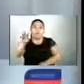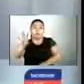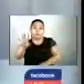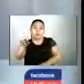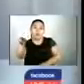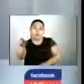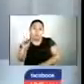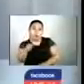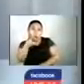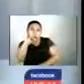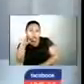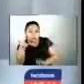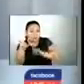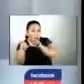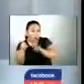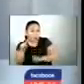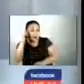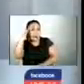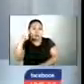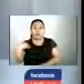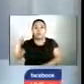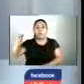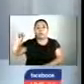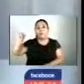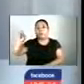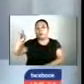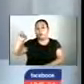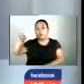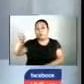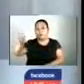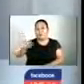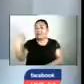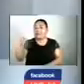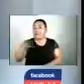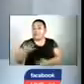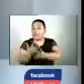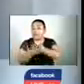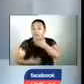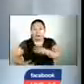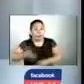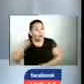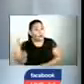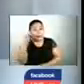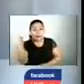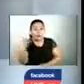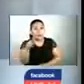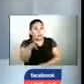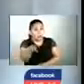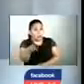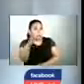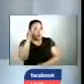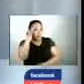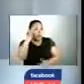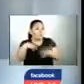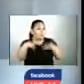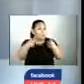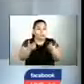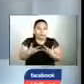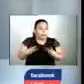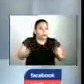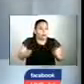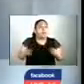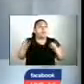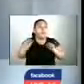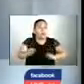Ahí puede conversar con María Sonia Pacheco. Si necesita este plasma, urgentemente, por favor, si usted ya se recuperó de la COVID-19,